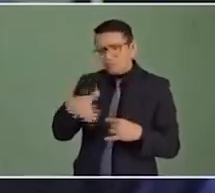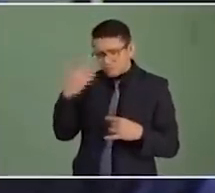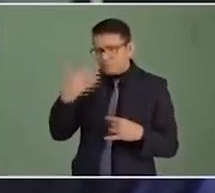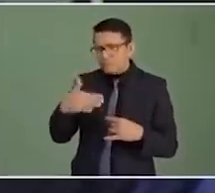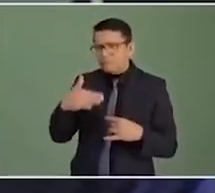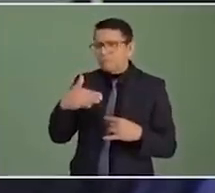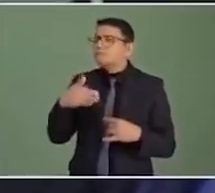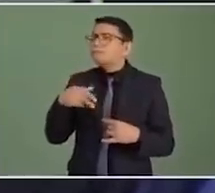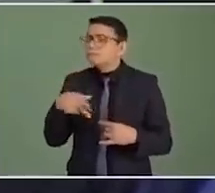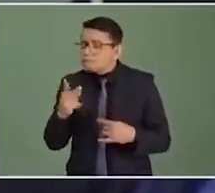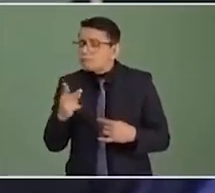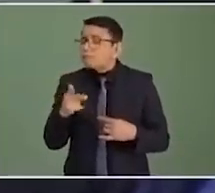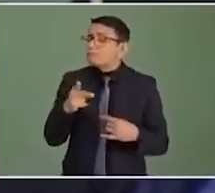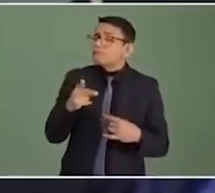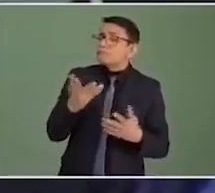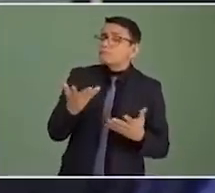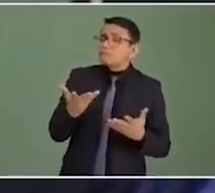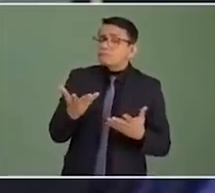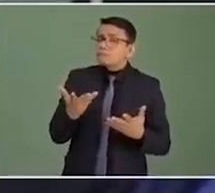nosotros